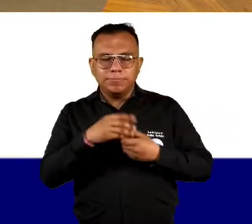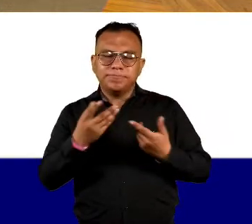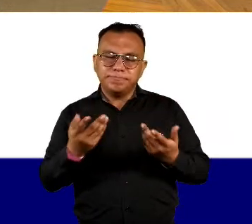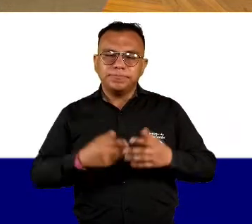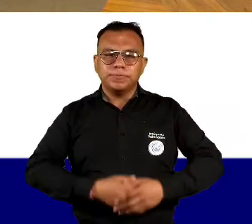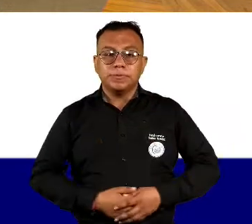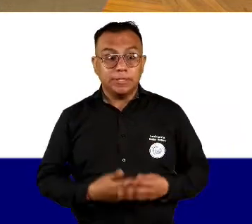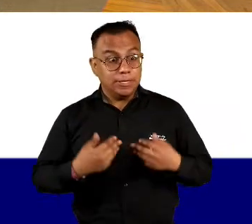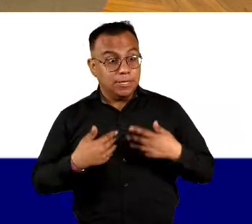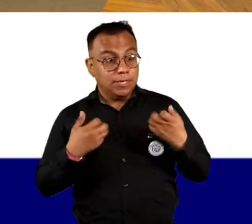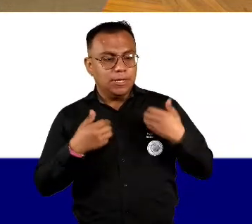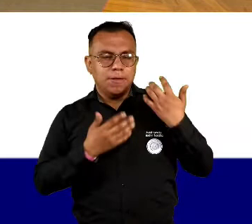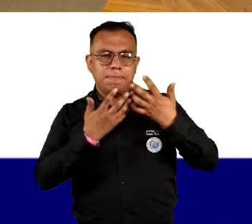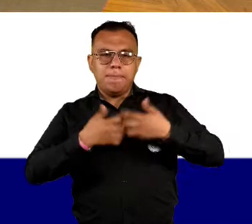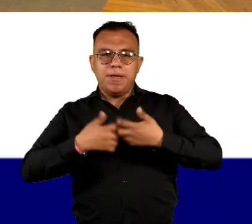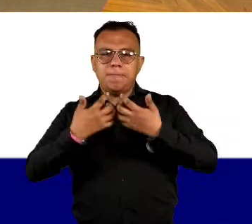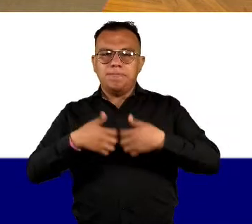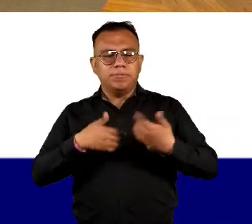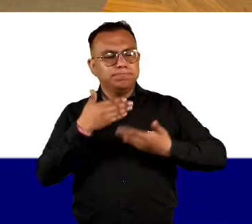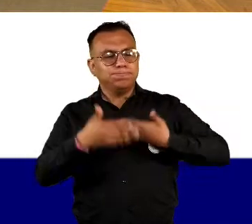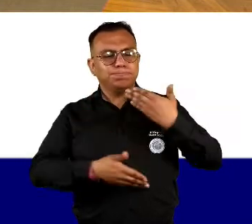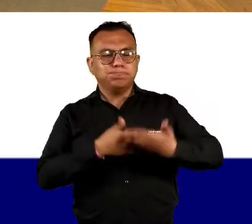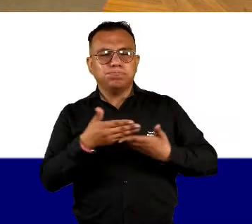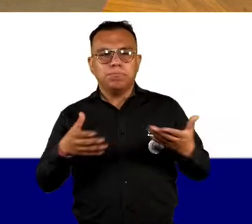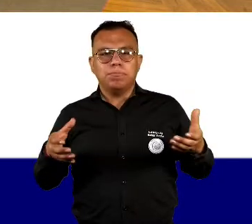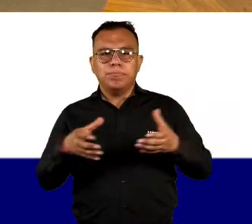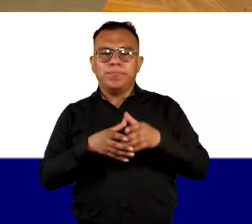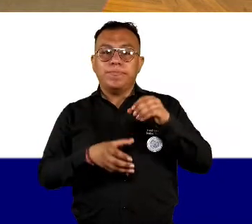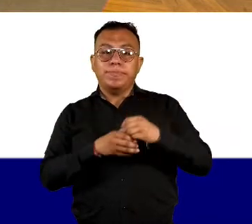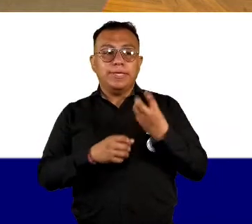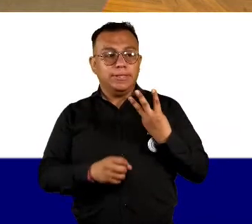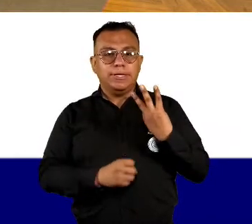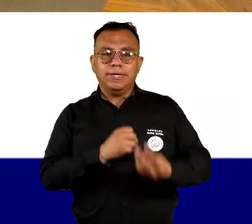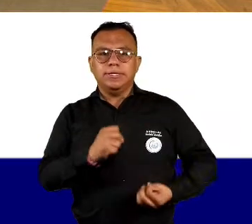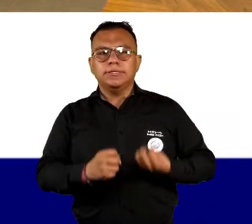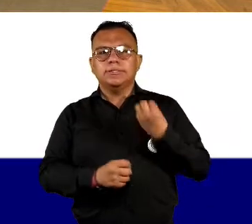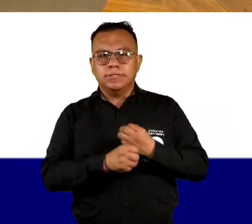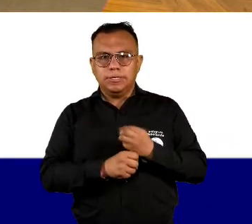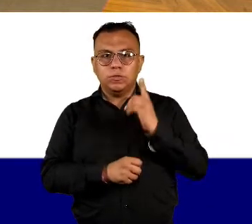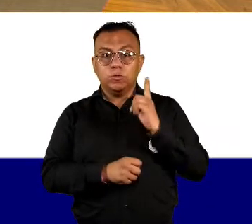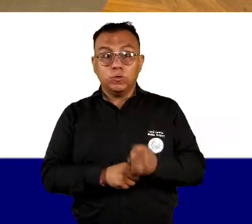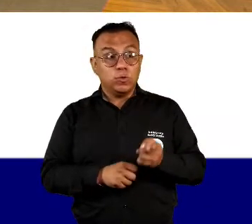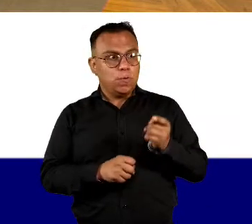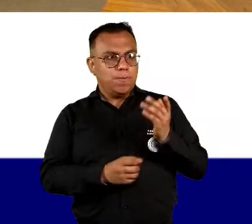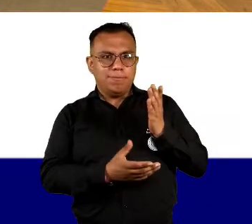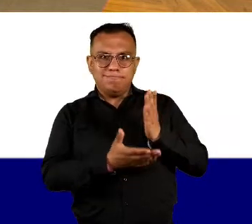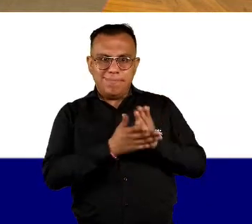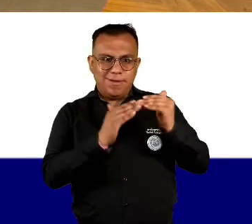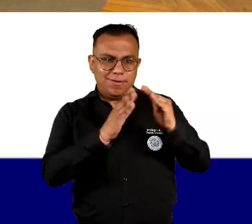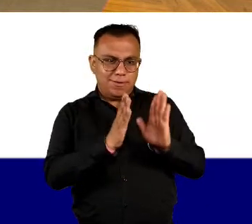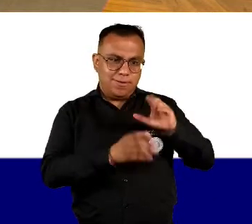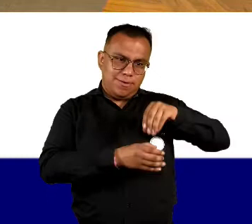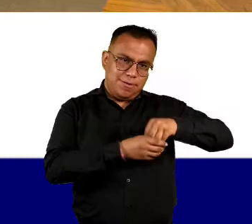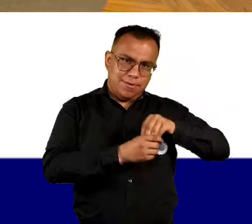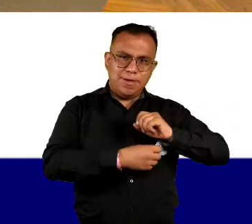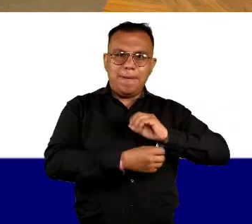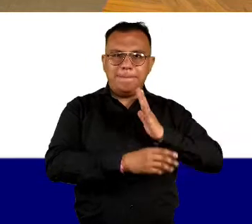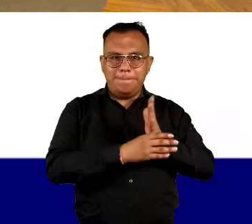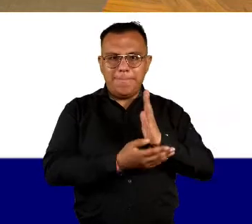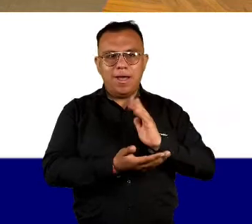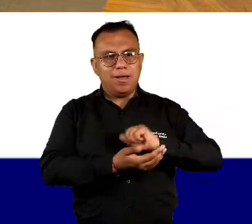de que la industria de videojuegos en los últimos tres años debido al confinamiento debido a la pandemia